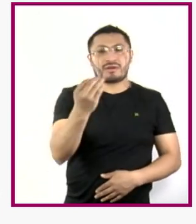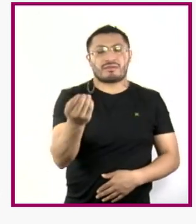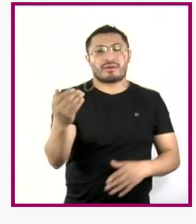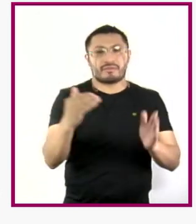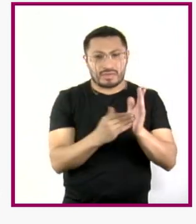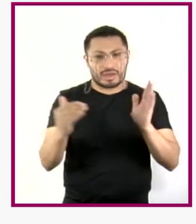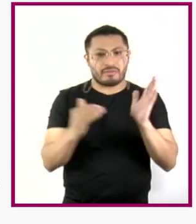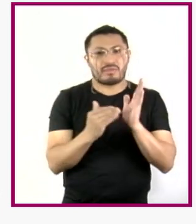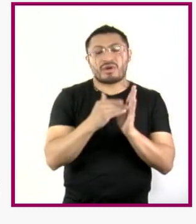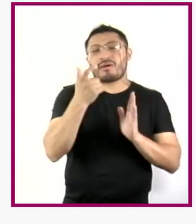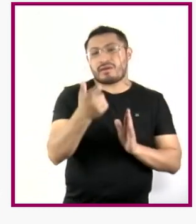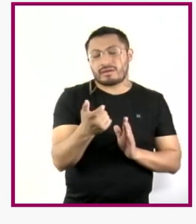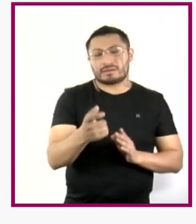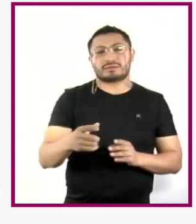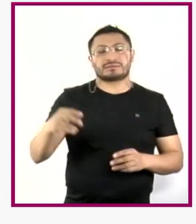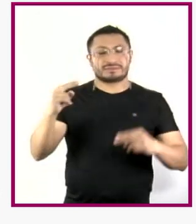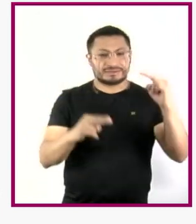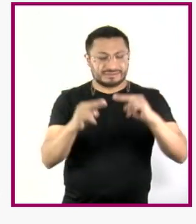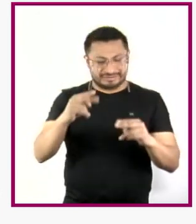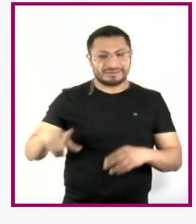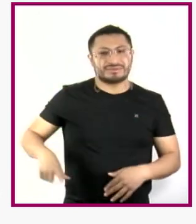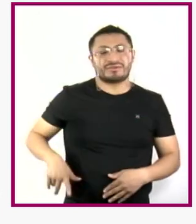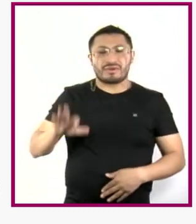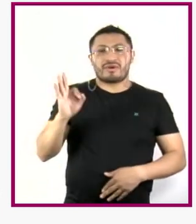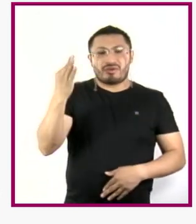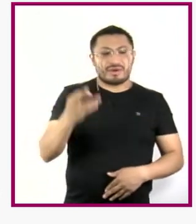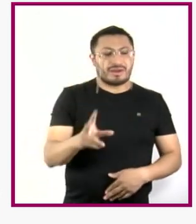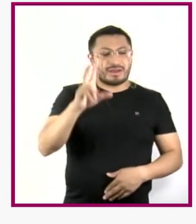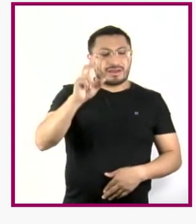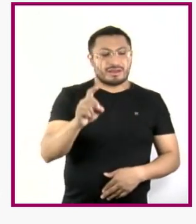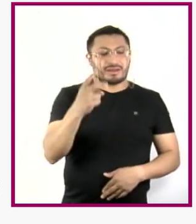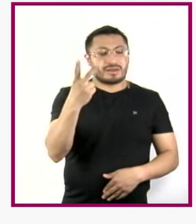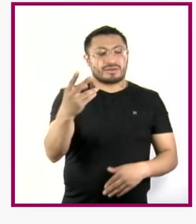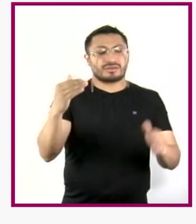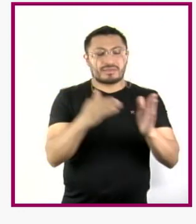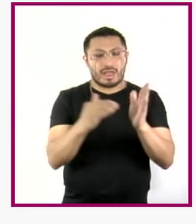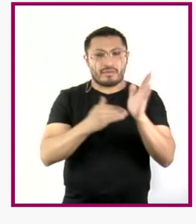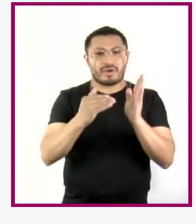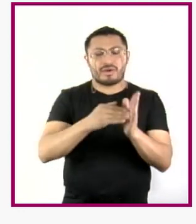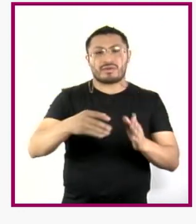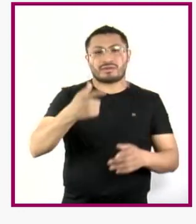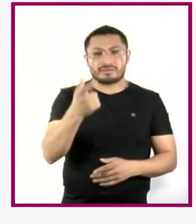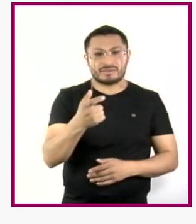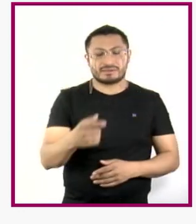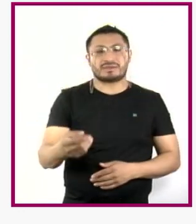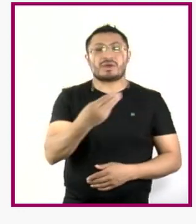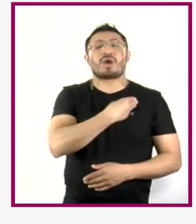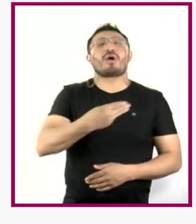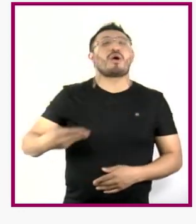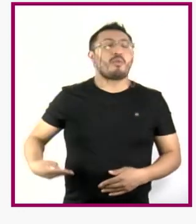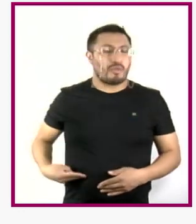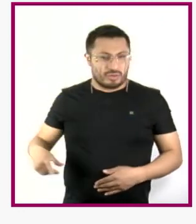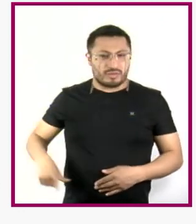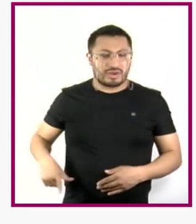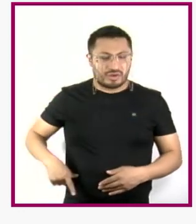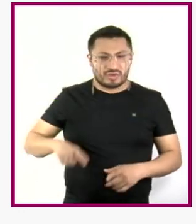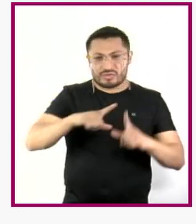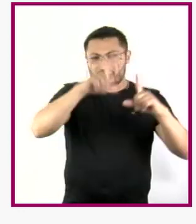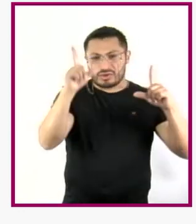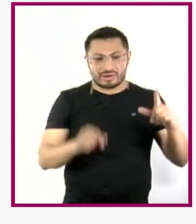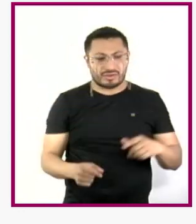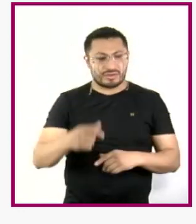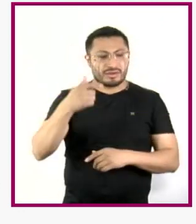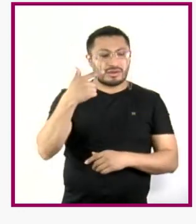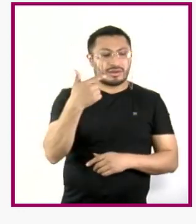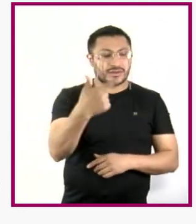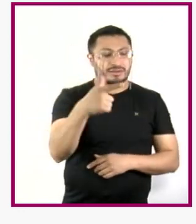pesos, el nivel federal con 32 mil millones de pesos, el nivel municipal con 7.3 mil